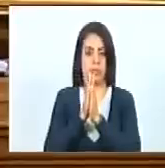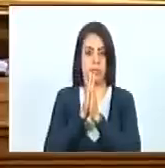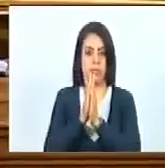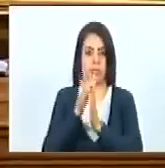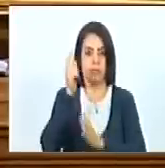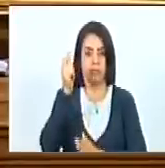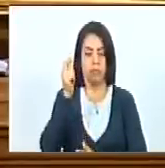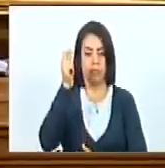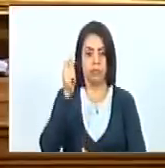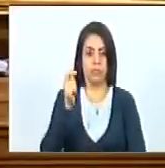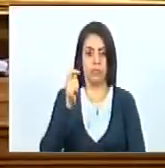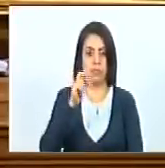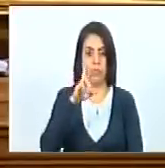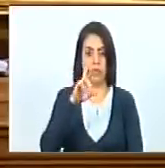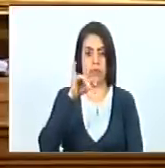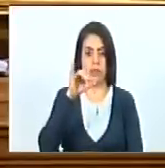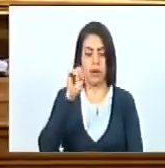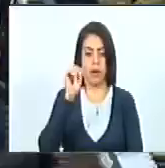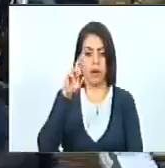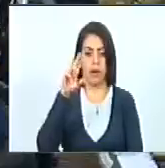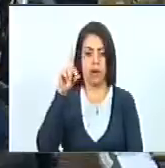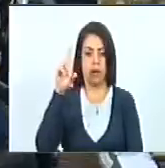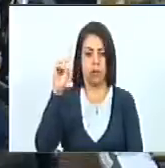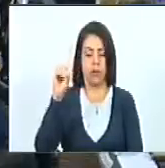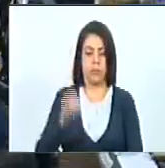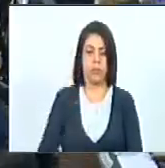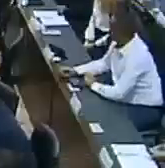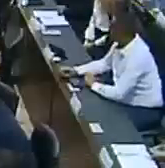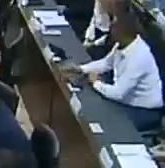el derecho de palabra al diputado Ricardo Molina.